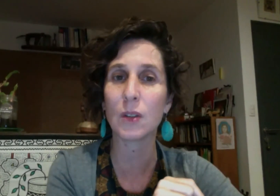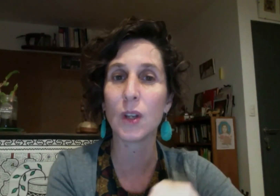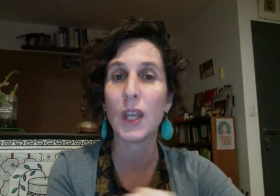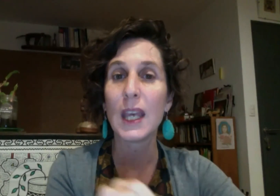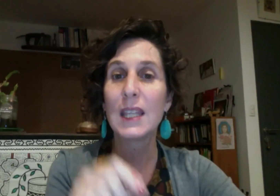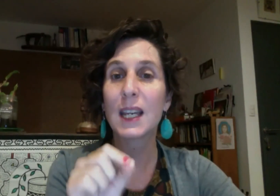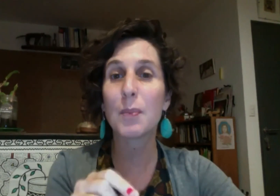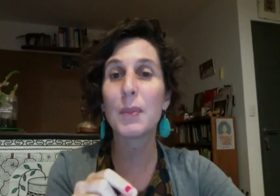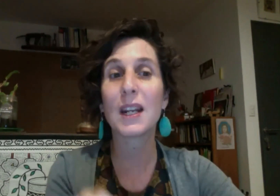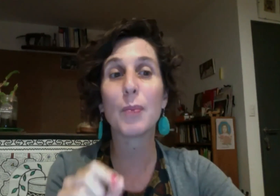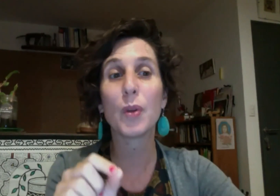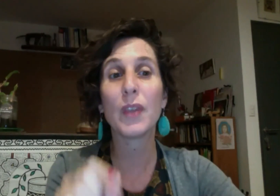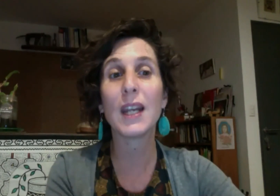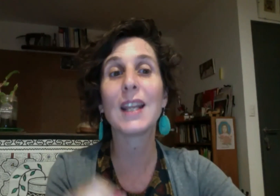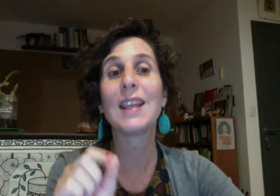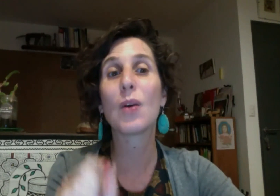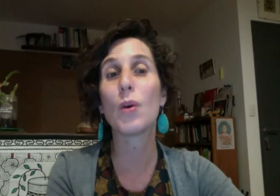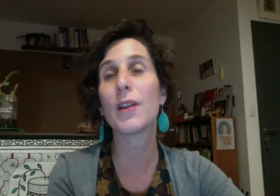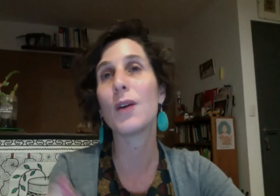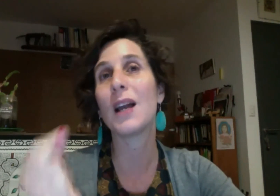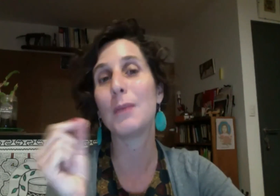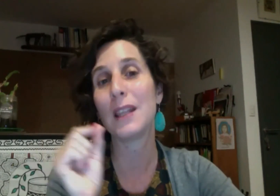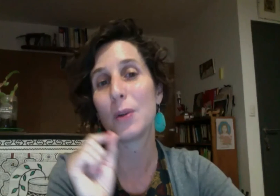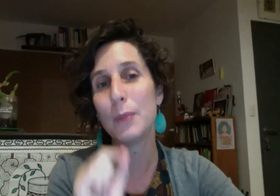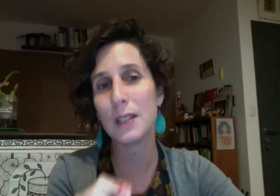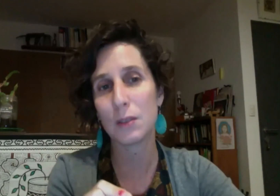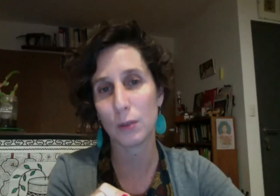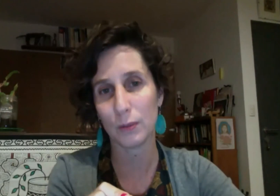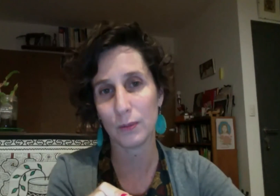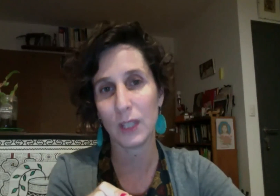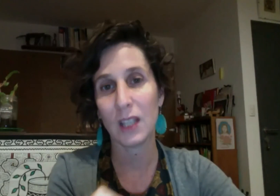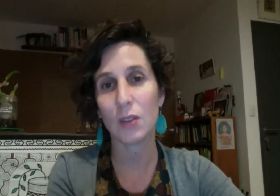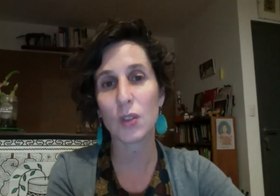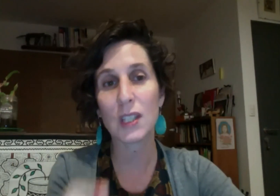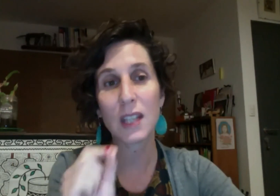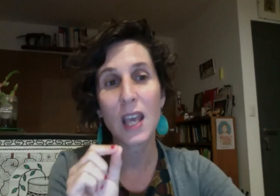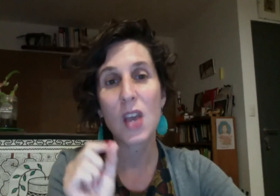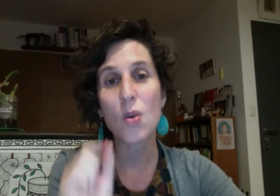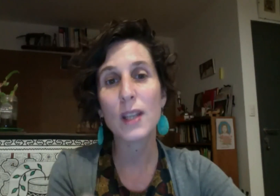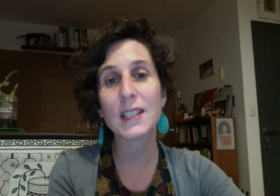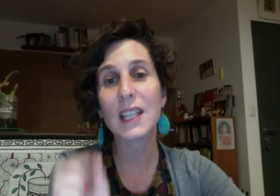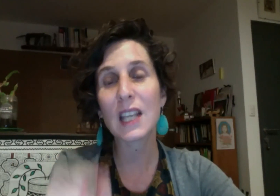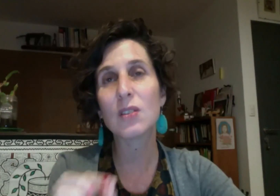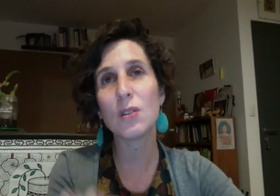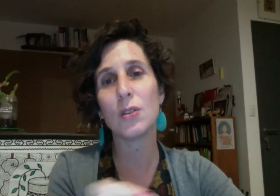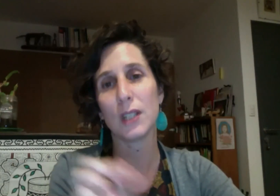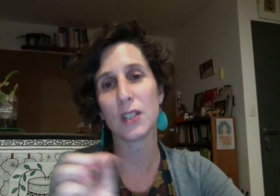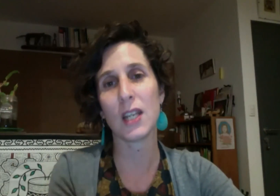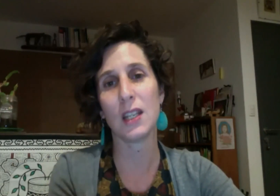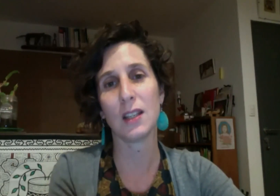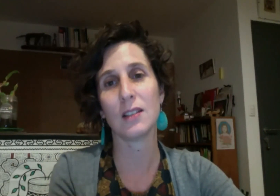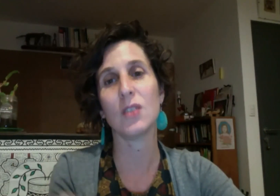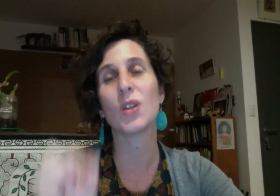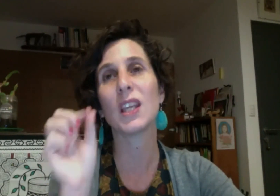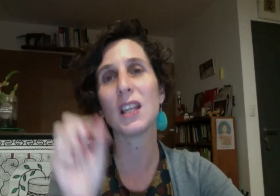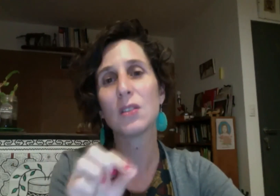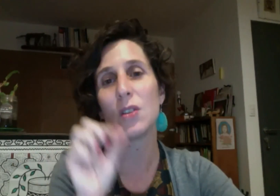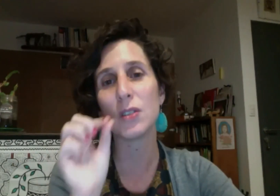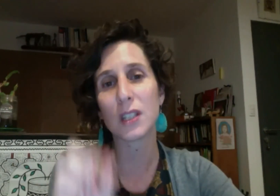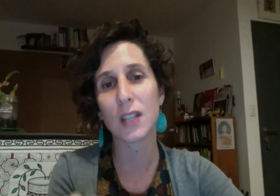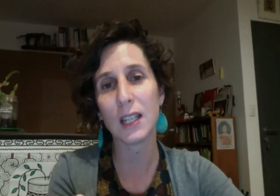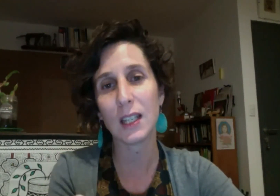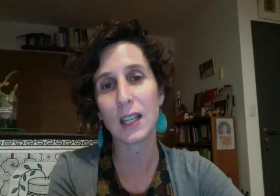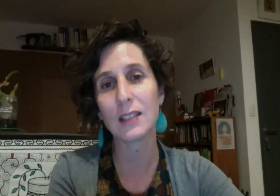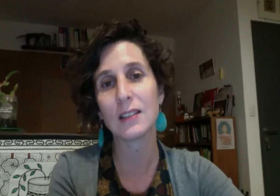ratito, ya que pide responder de acuerdo al video visto. Entonces, no es qué son los asháninkas, sino qué son